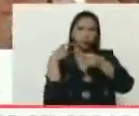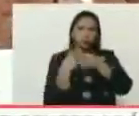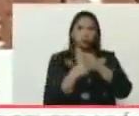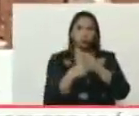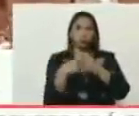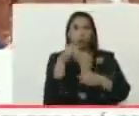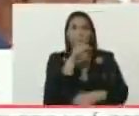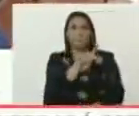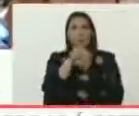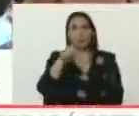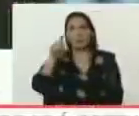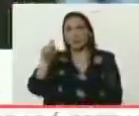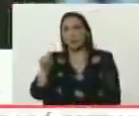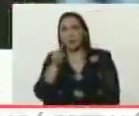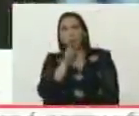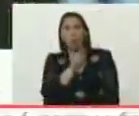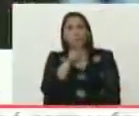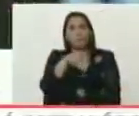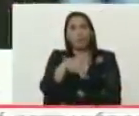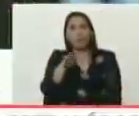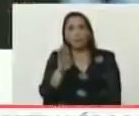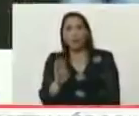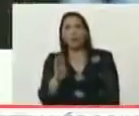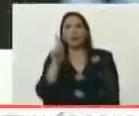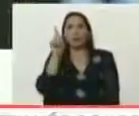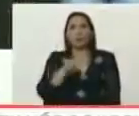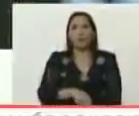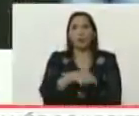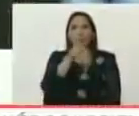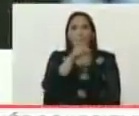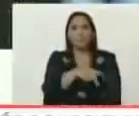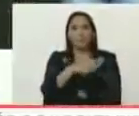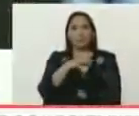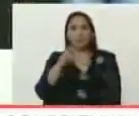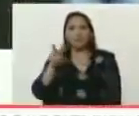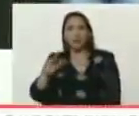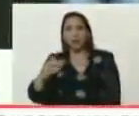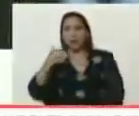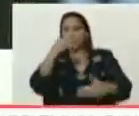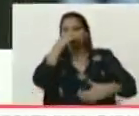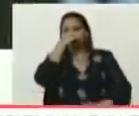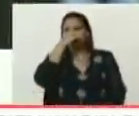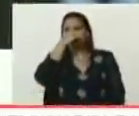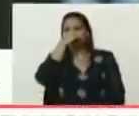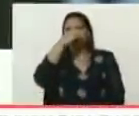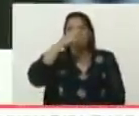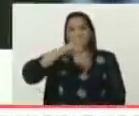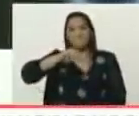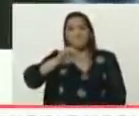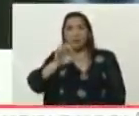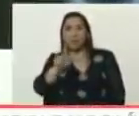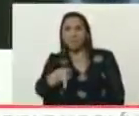del PPT, de la UPB, del PCB, de Tupamaro, del MEC.